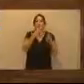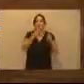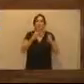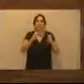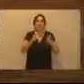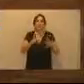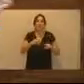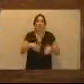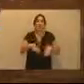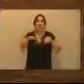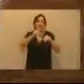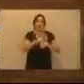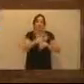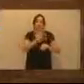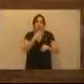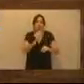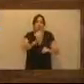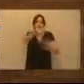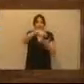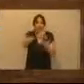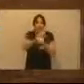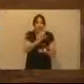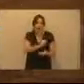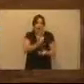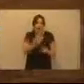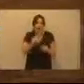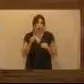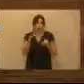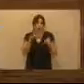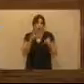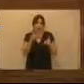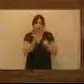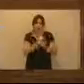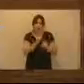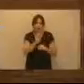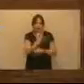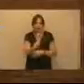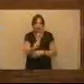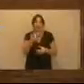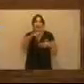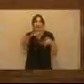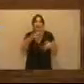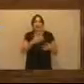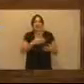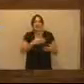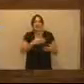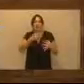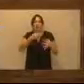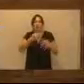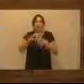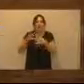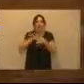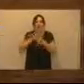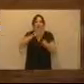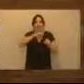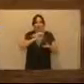Palacio de los Deportes, un edificio maravilloso para el que nadie mira. Lo que decía, al patrimonio lo que le da sentido es la historia, y en el patrimonio inmaterial, un patrimonio